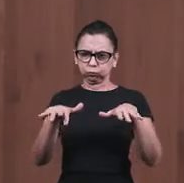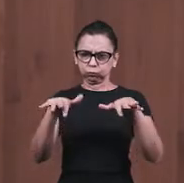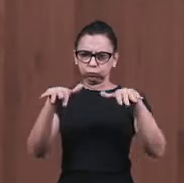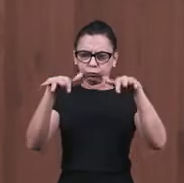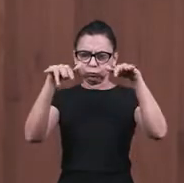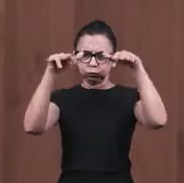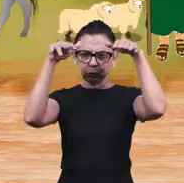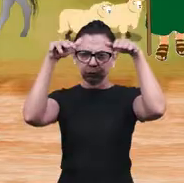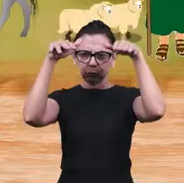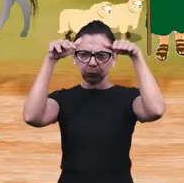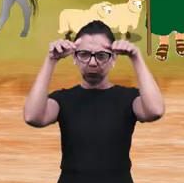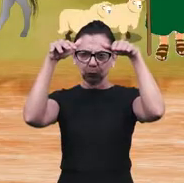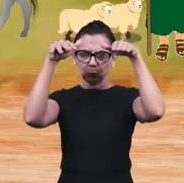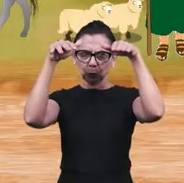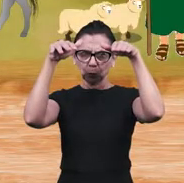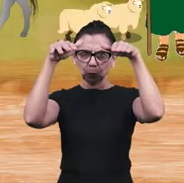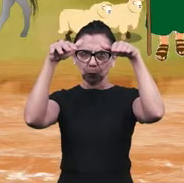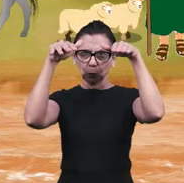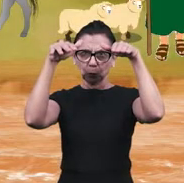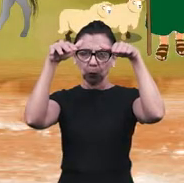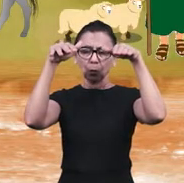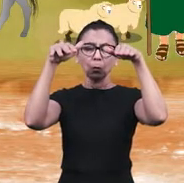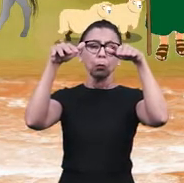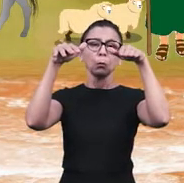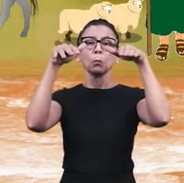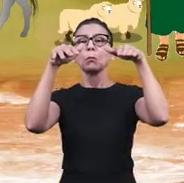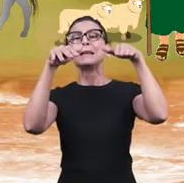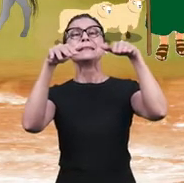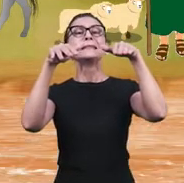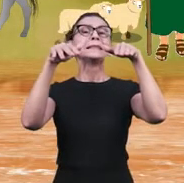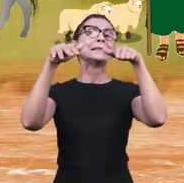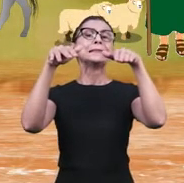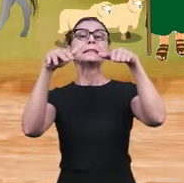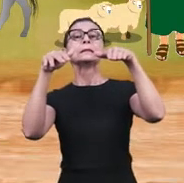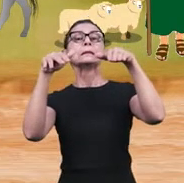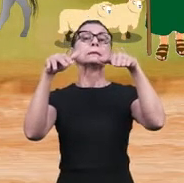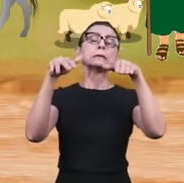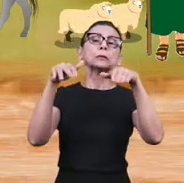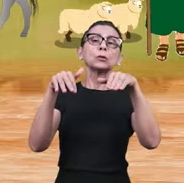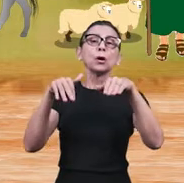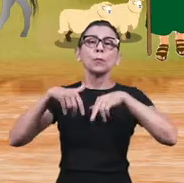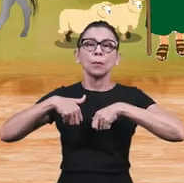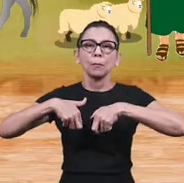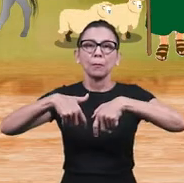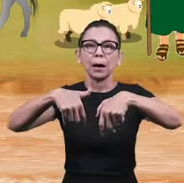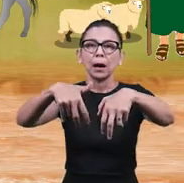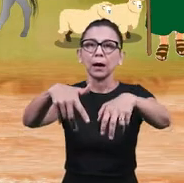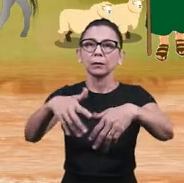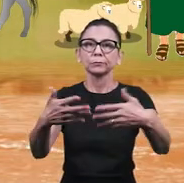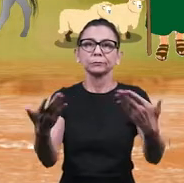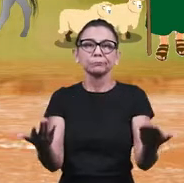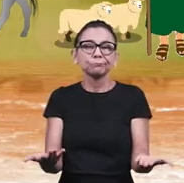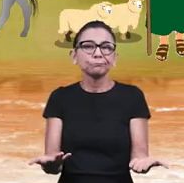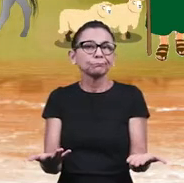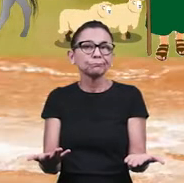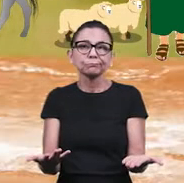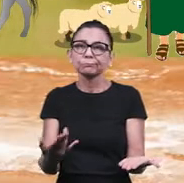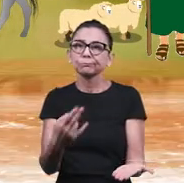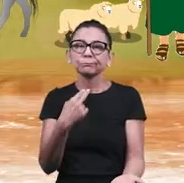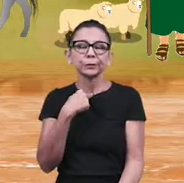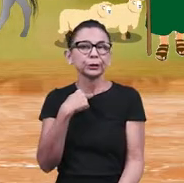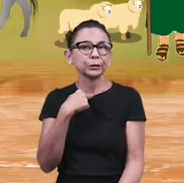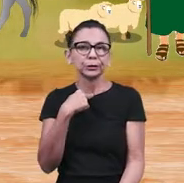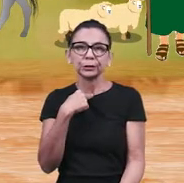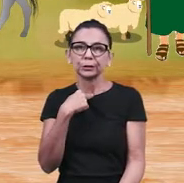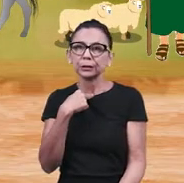¿Cómo el pueblo iría a atravesar el río? Había apenas una forma de que ellos hagan esto, y ellos sabían muy